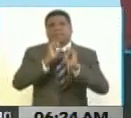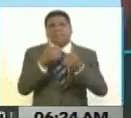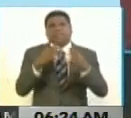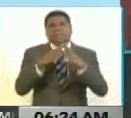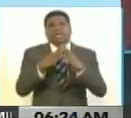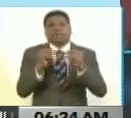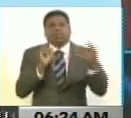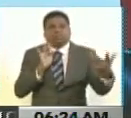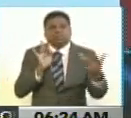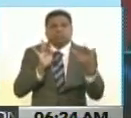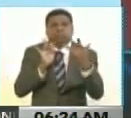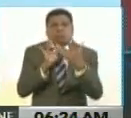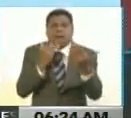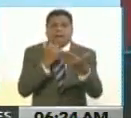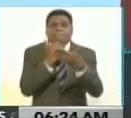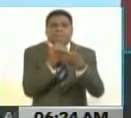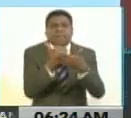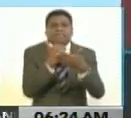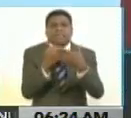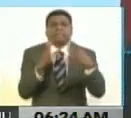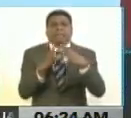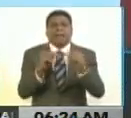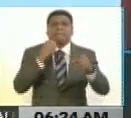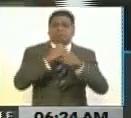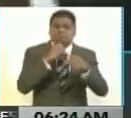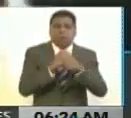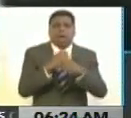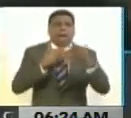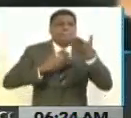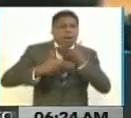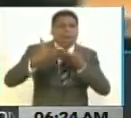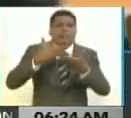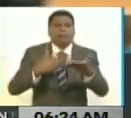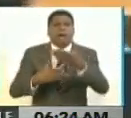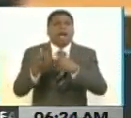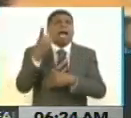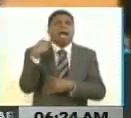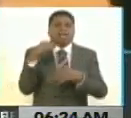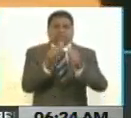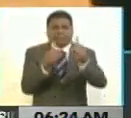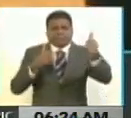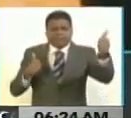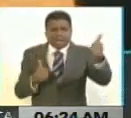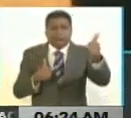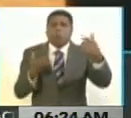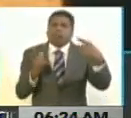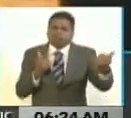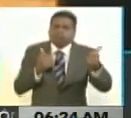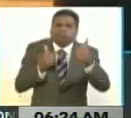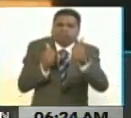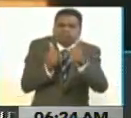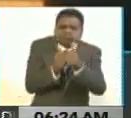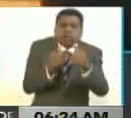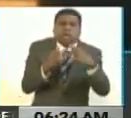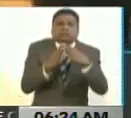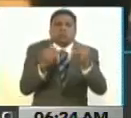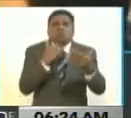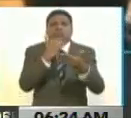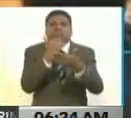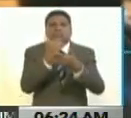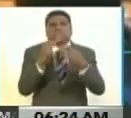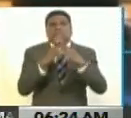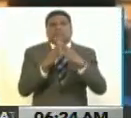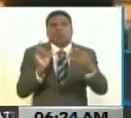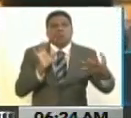cabo un acercamiento, pese a lo que había sido anteriormente un alejamiento entre esas dos economías, pero bajo la lógica de hagamos un